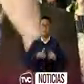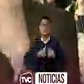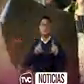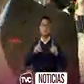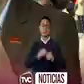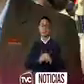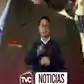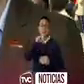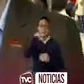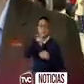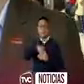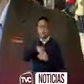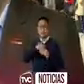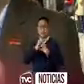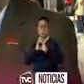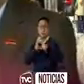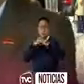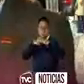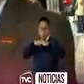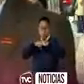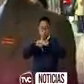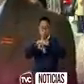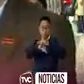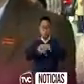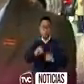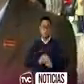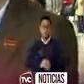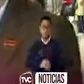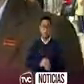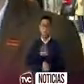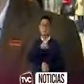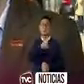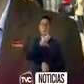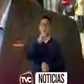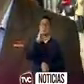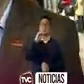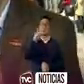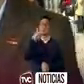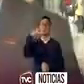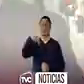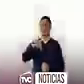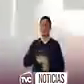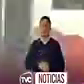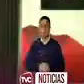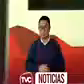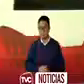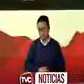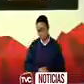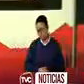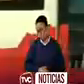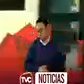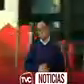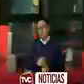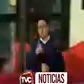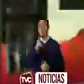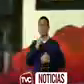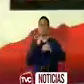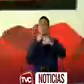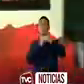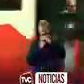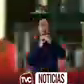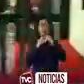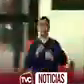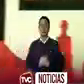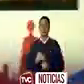al interior del túnel, los trenes pueden llegar a alcanzar hasta 100 kilómetros por hora en algunos puntos. Una unidad de metro es bidireccional y